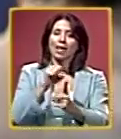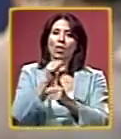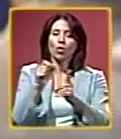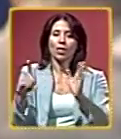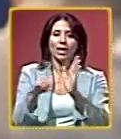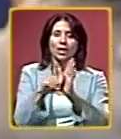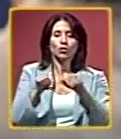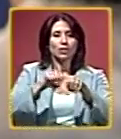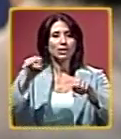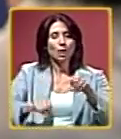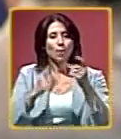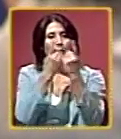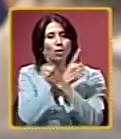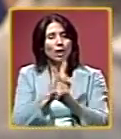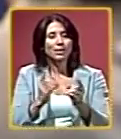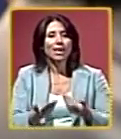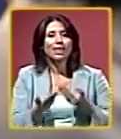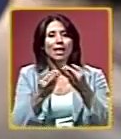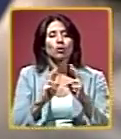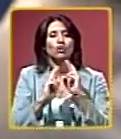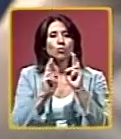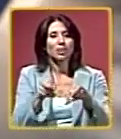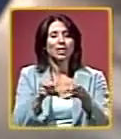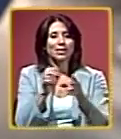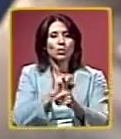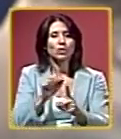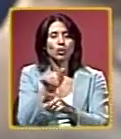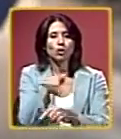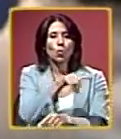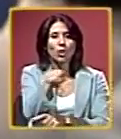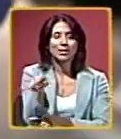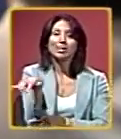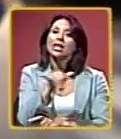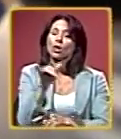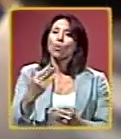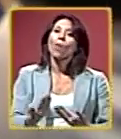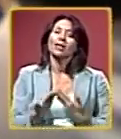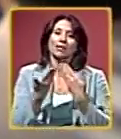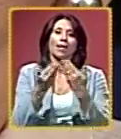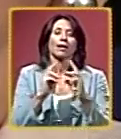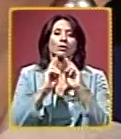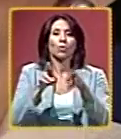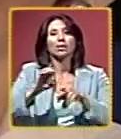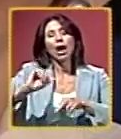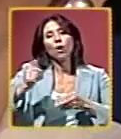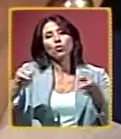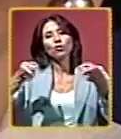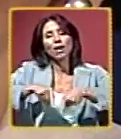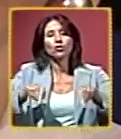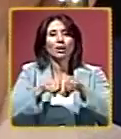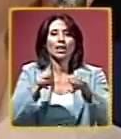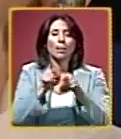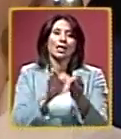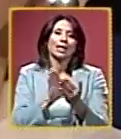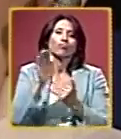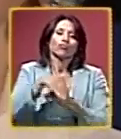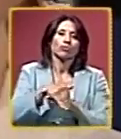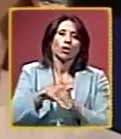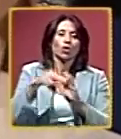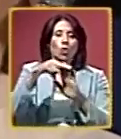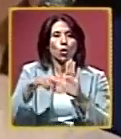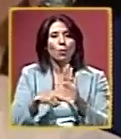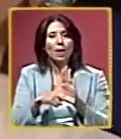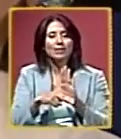dando respuesta a situaciones como estas, como se le da a otros casos donde también se violentan o se violan